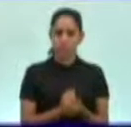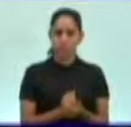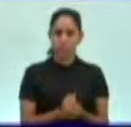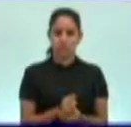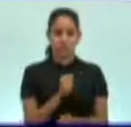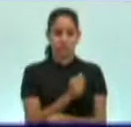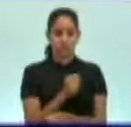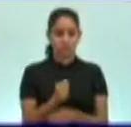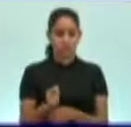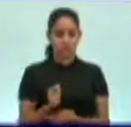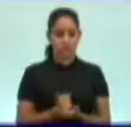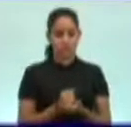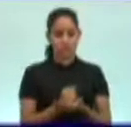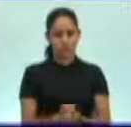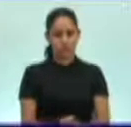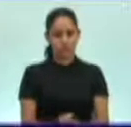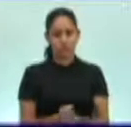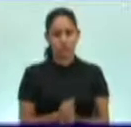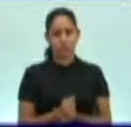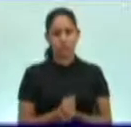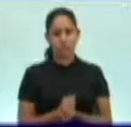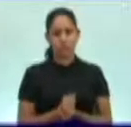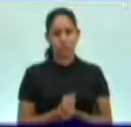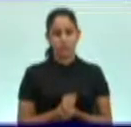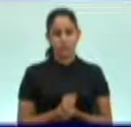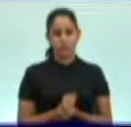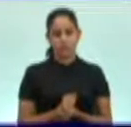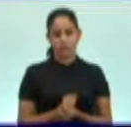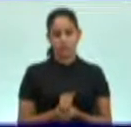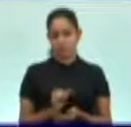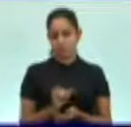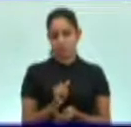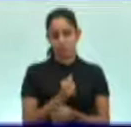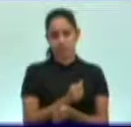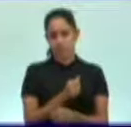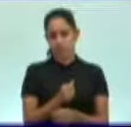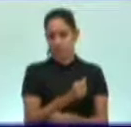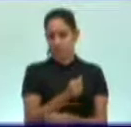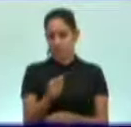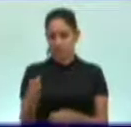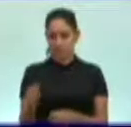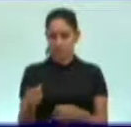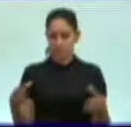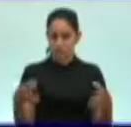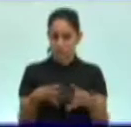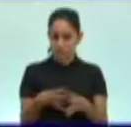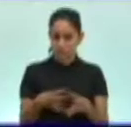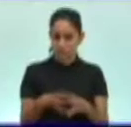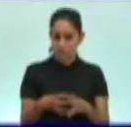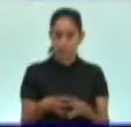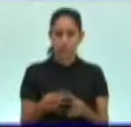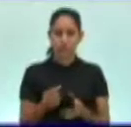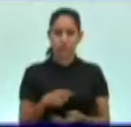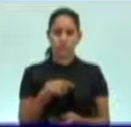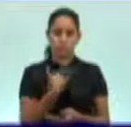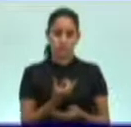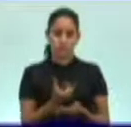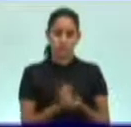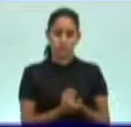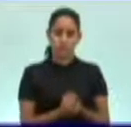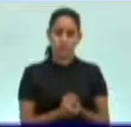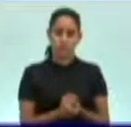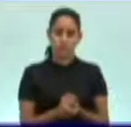los instructores de arte, practicarla a nivel de grupo, su canto, trabajar con el significado de su